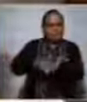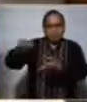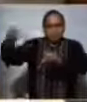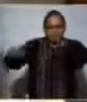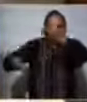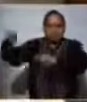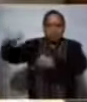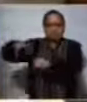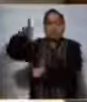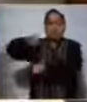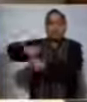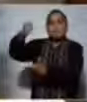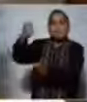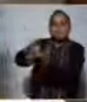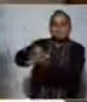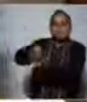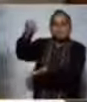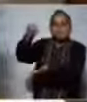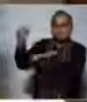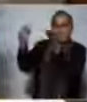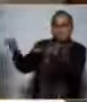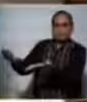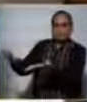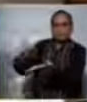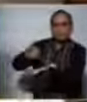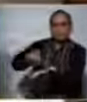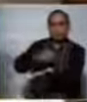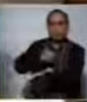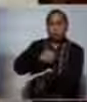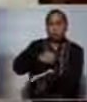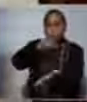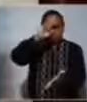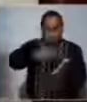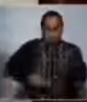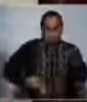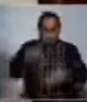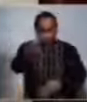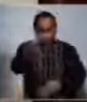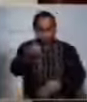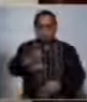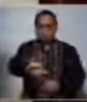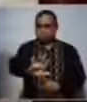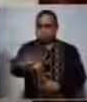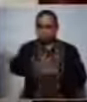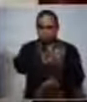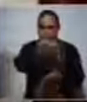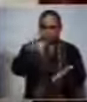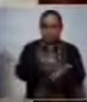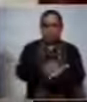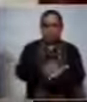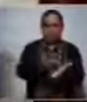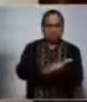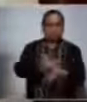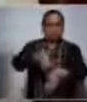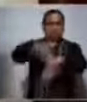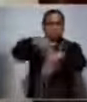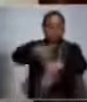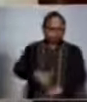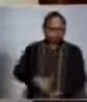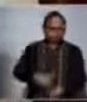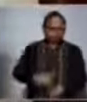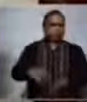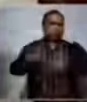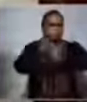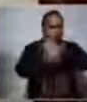el la juez. No estamos violando de ninguna manera. Sí, eso es lo que yo creo, sí, faltó una parte de lo del video